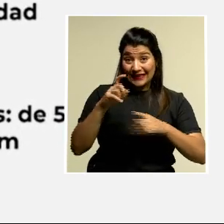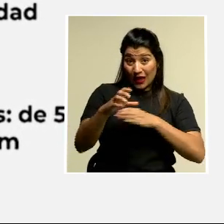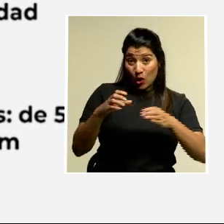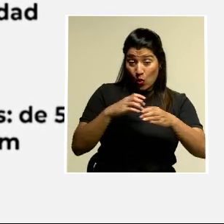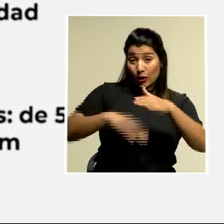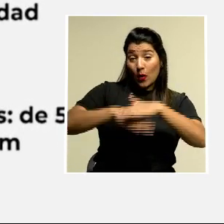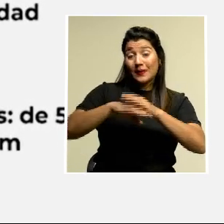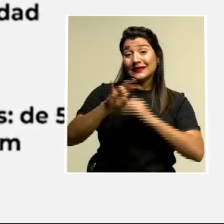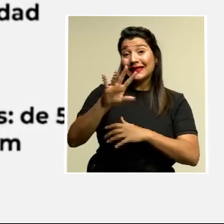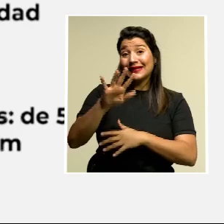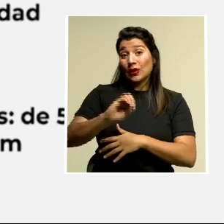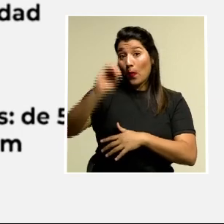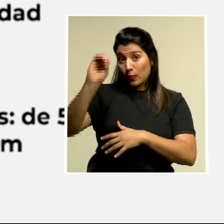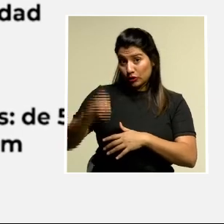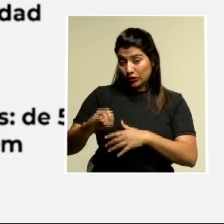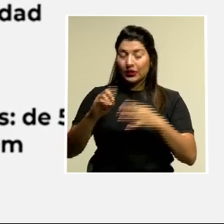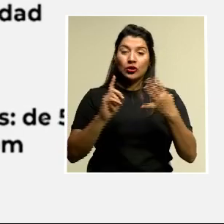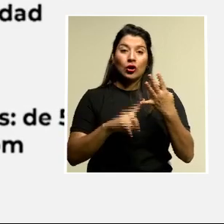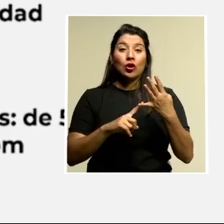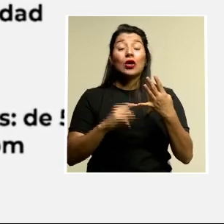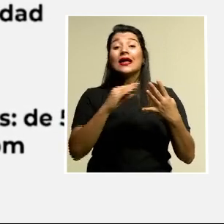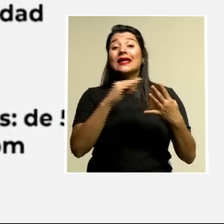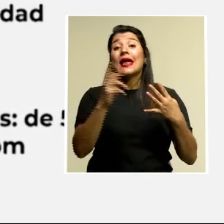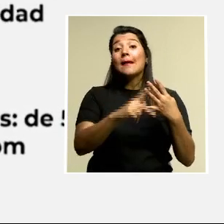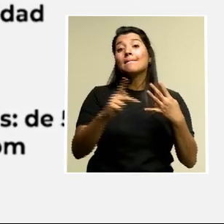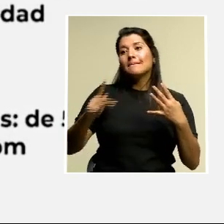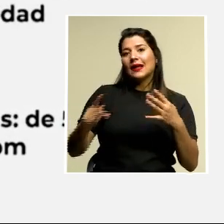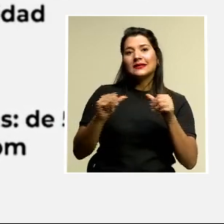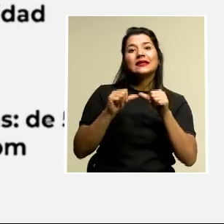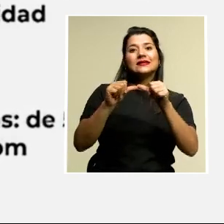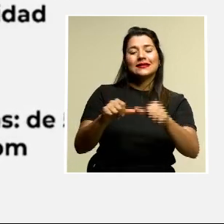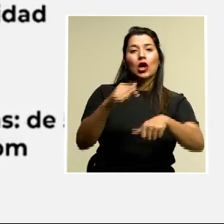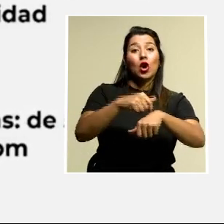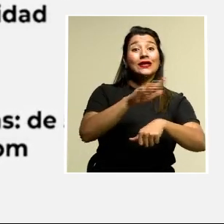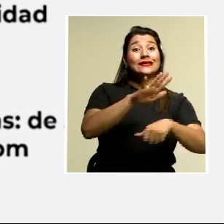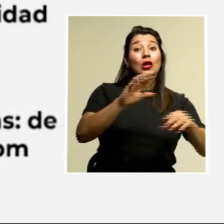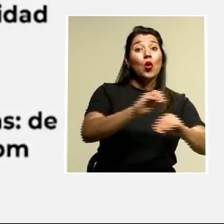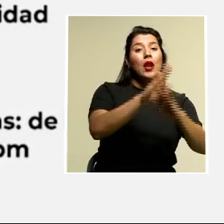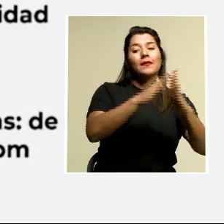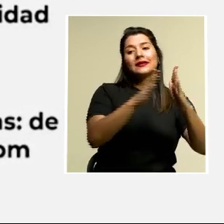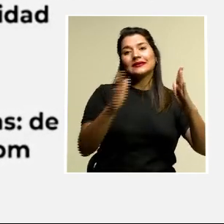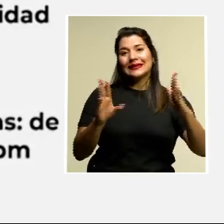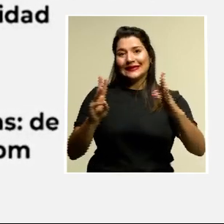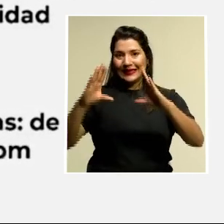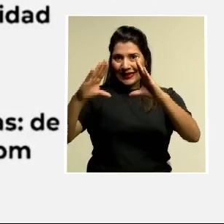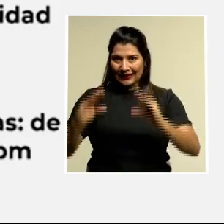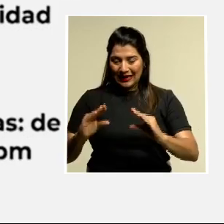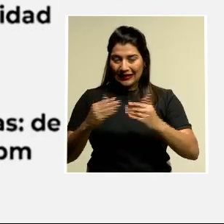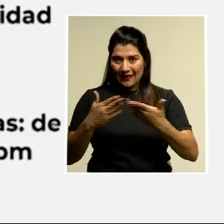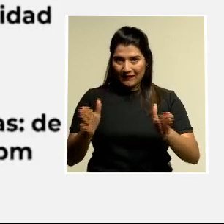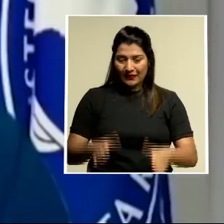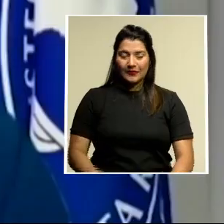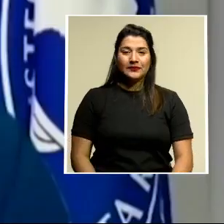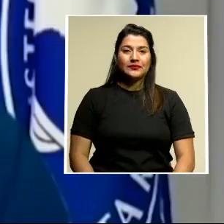al 75% de su capacidad y las playas se mantendrán de 5 de la mañana a 6 de la tarde